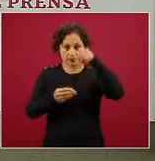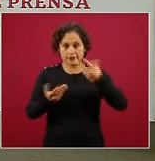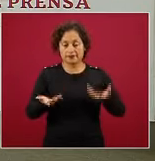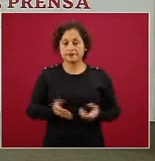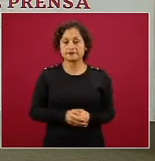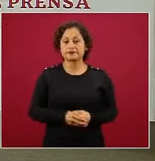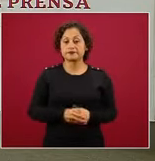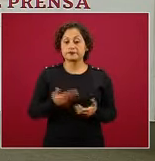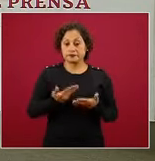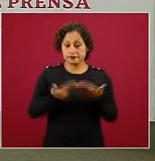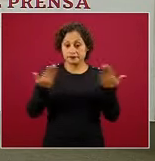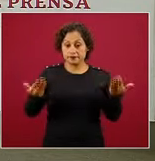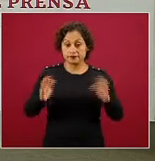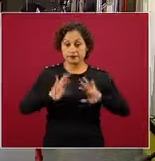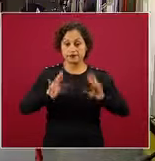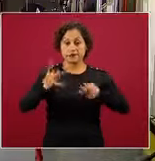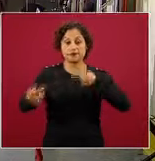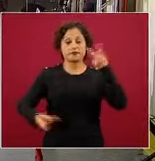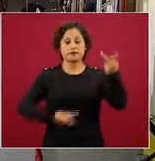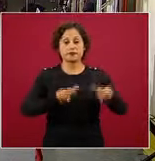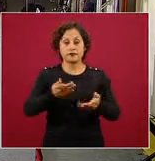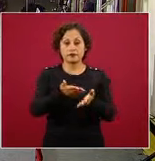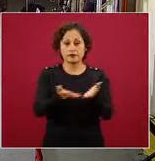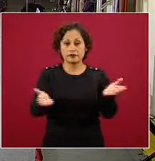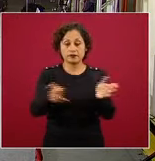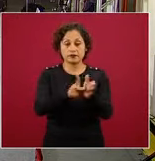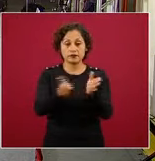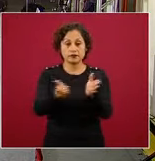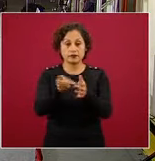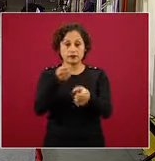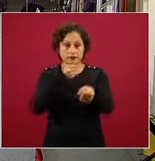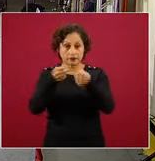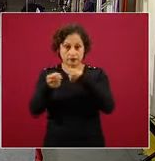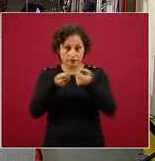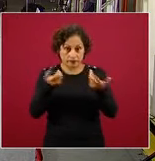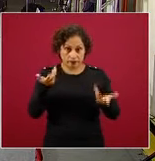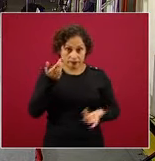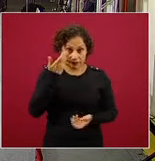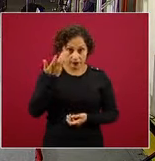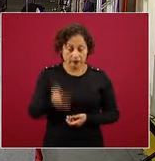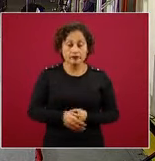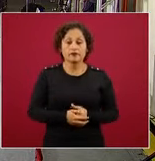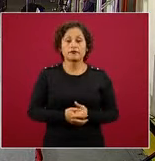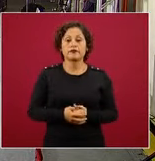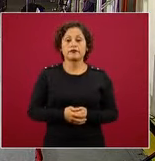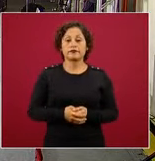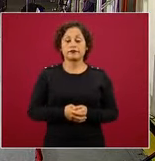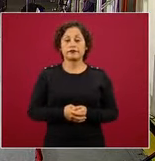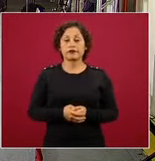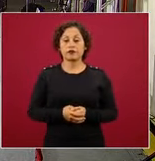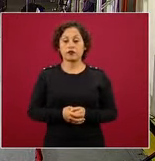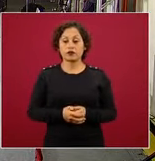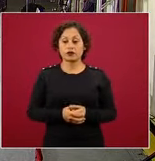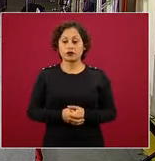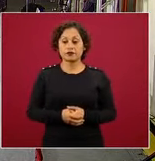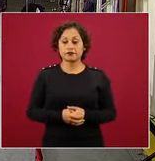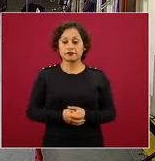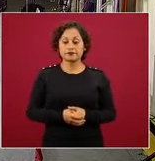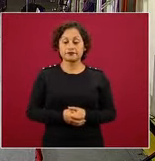de parte de los compañeros de la prensa. Aquí levantaron la mano, aquí también, aquí también. Adelante, por